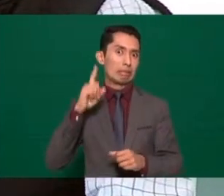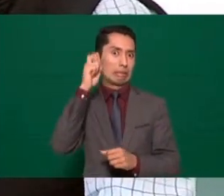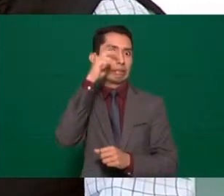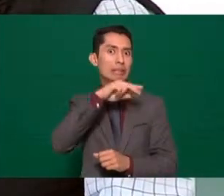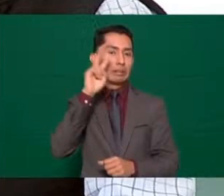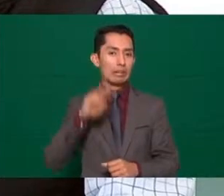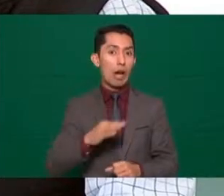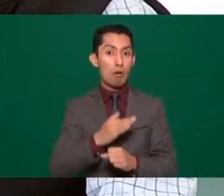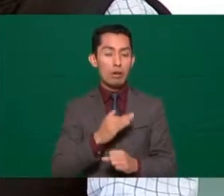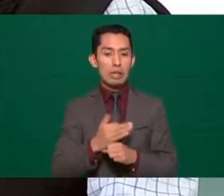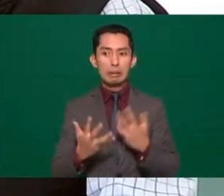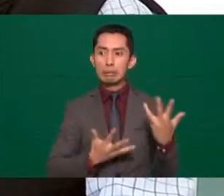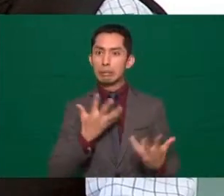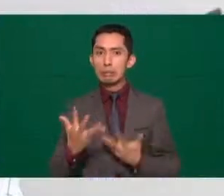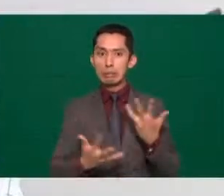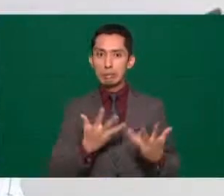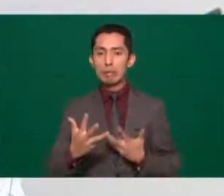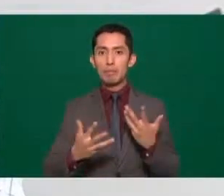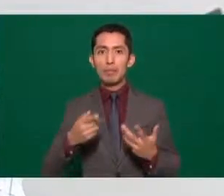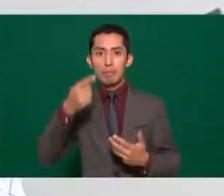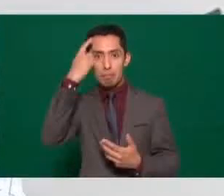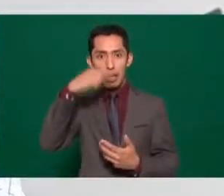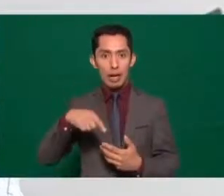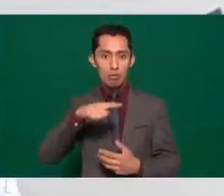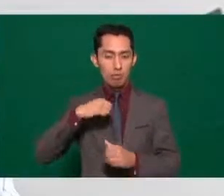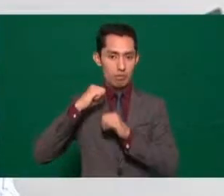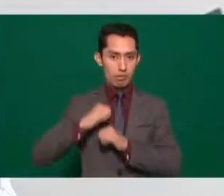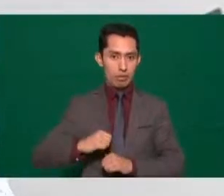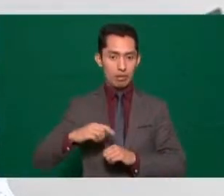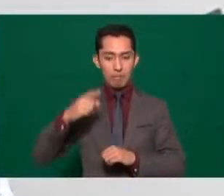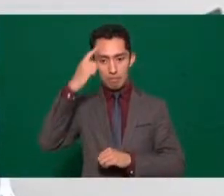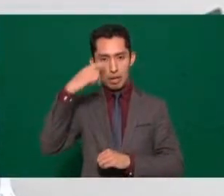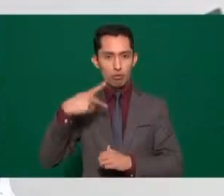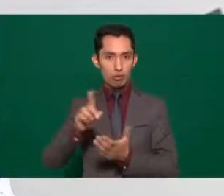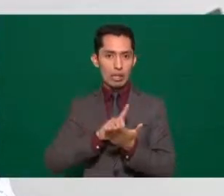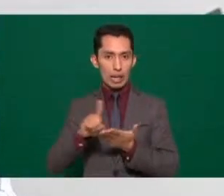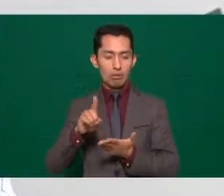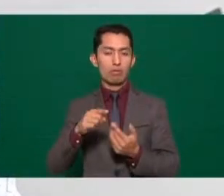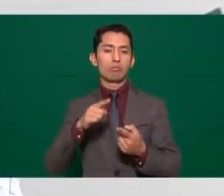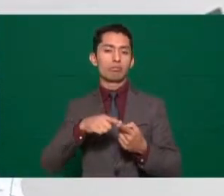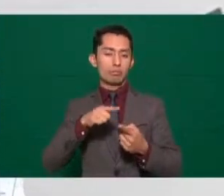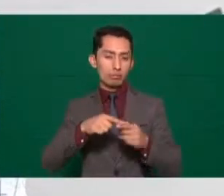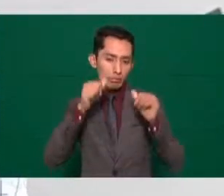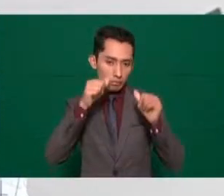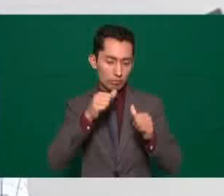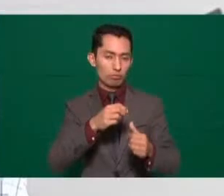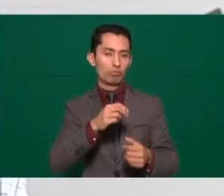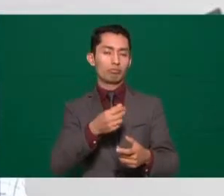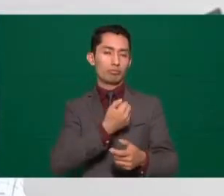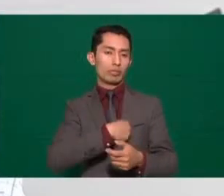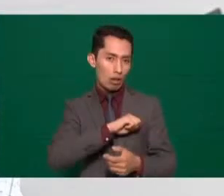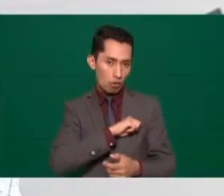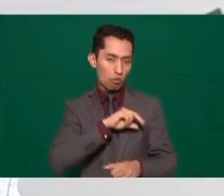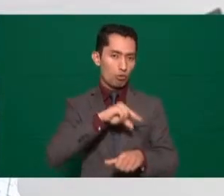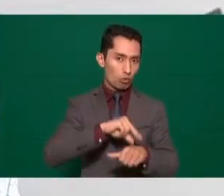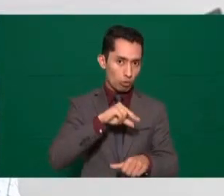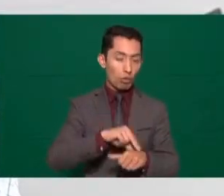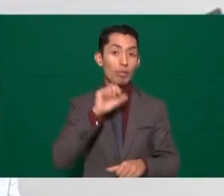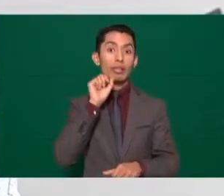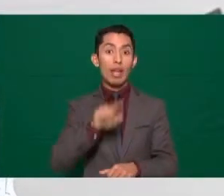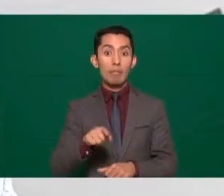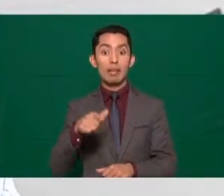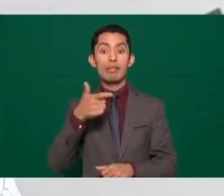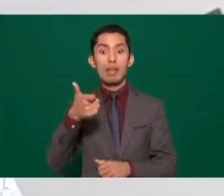la capacidad institucional para cumplir con el derecho esencial a la salud, ha cuestionado la pronta respuesta a la